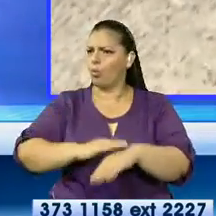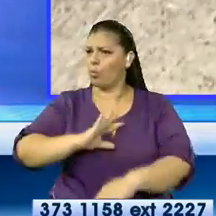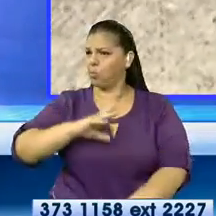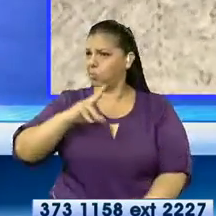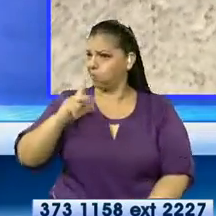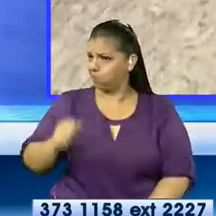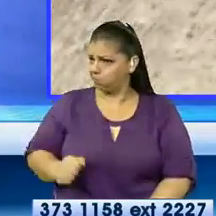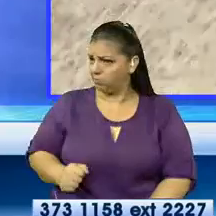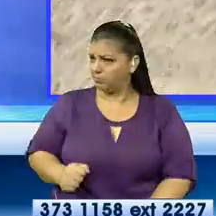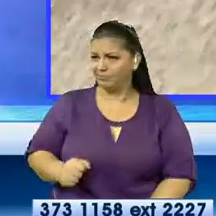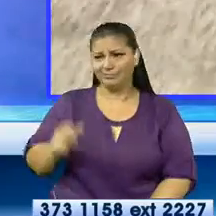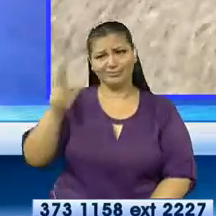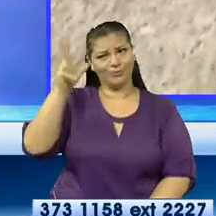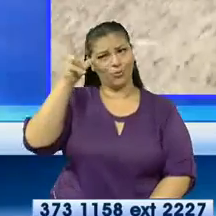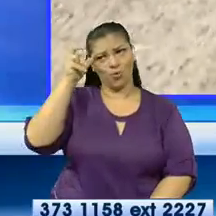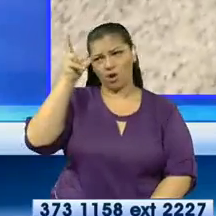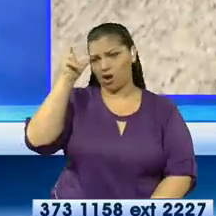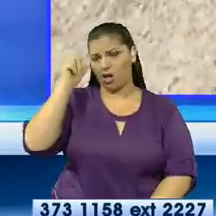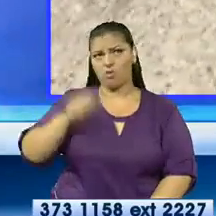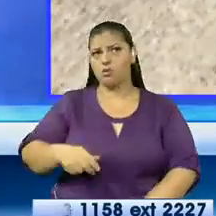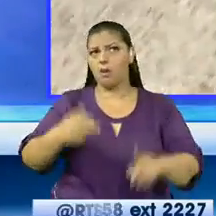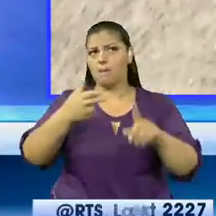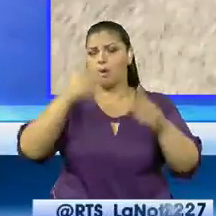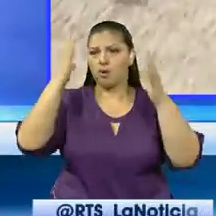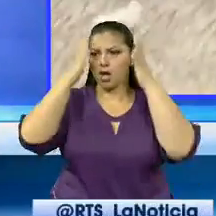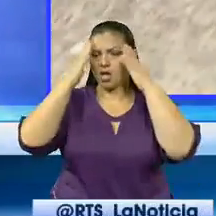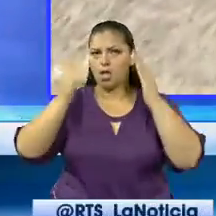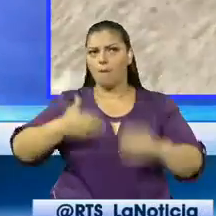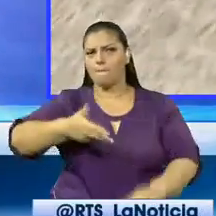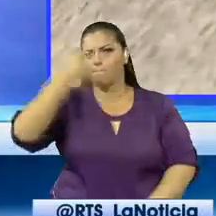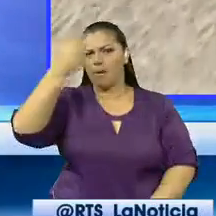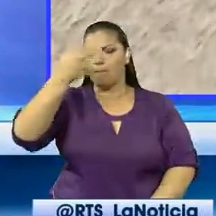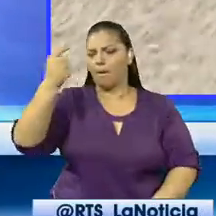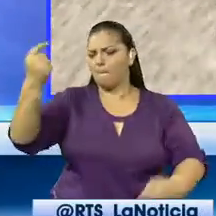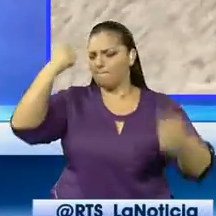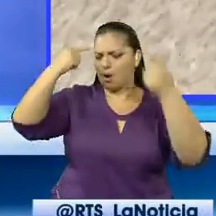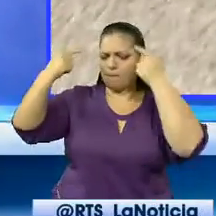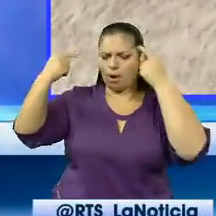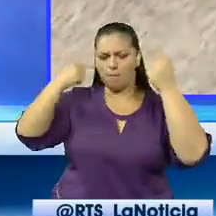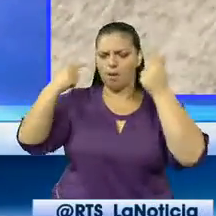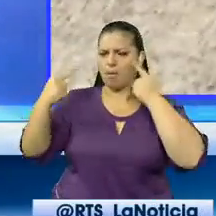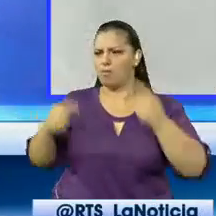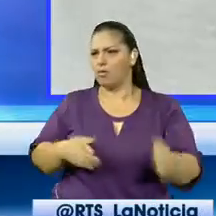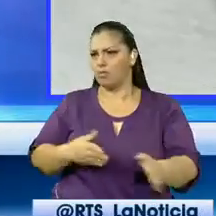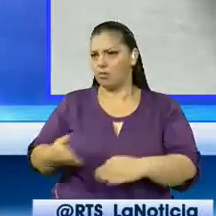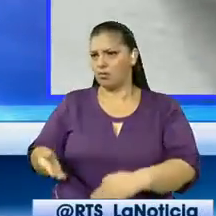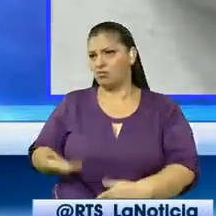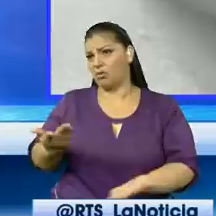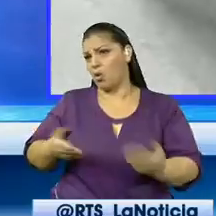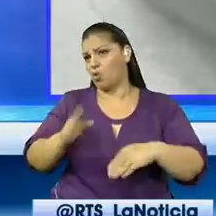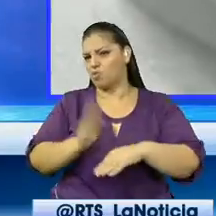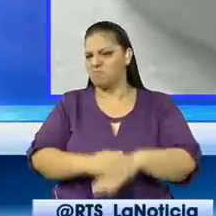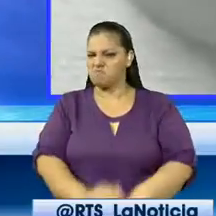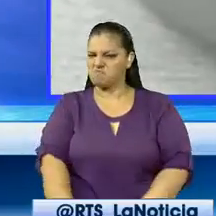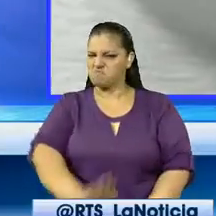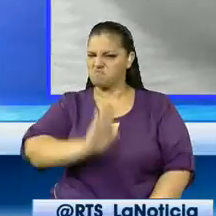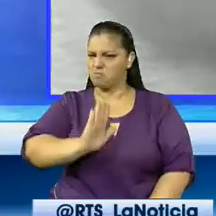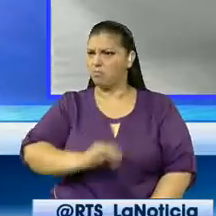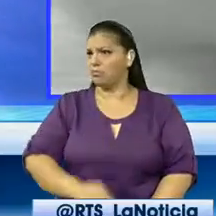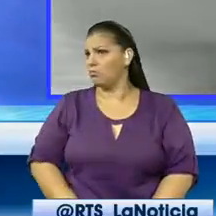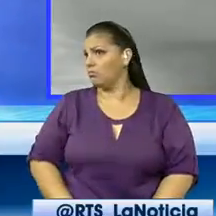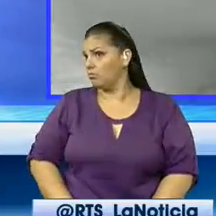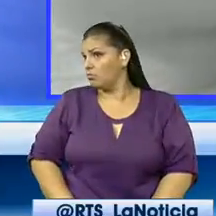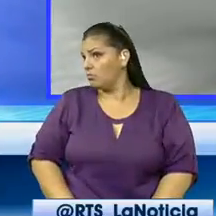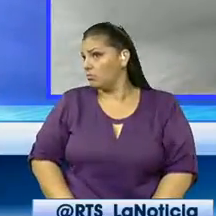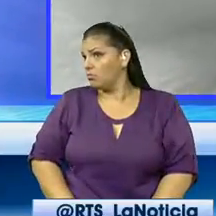entre ellos en su cabeza. Confusión tampoco, aquí hubo una retaliación, hubo una venganza de por medio. Sí, se está manejando, como le indicaba,